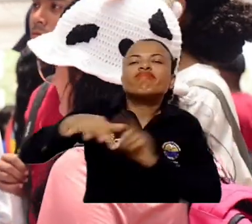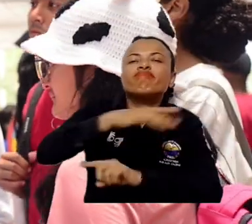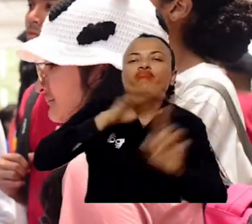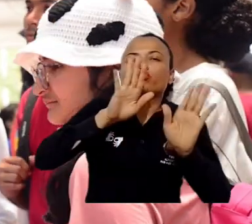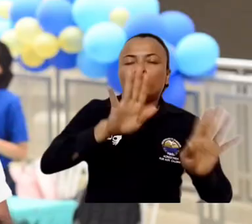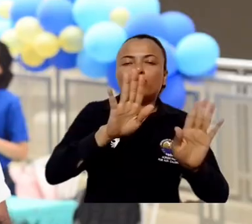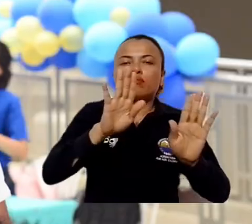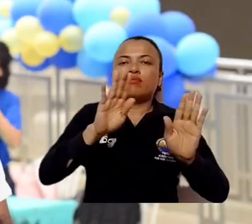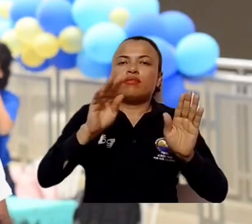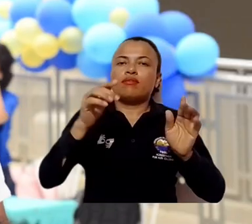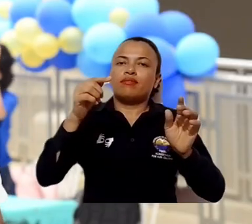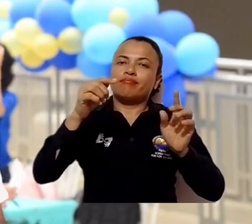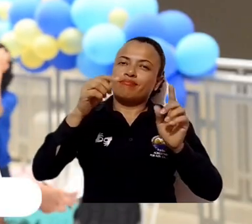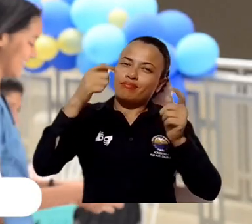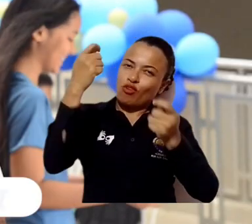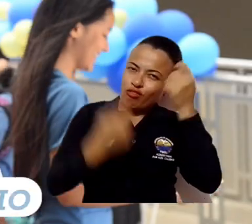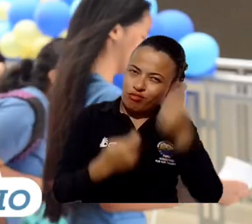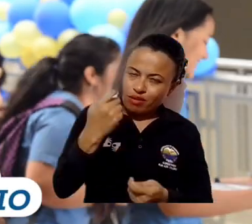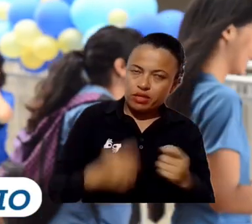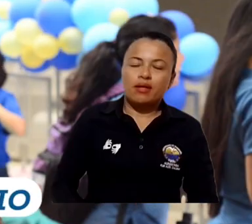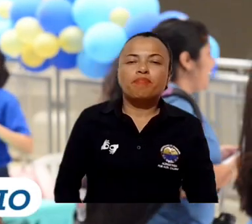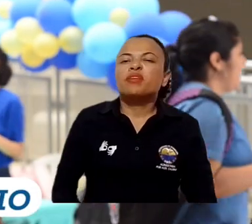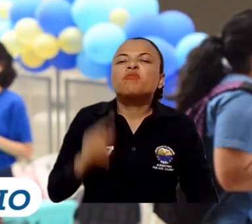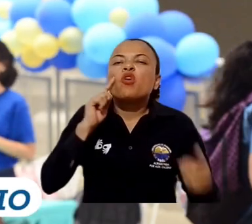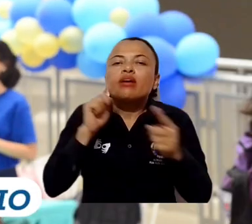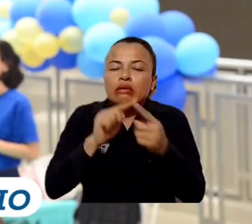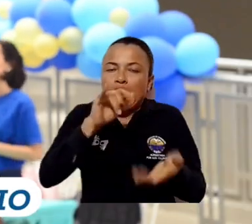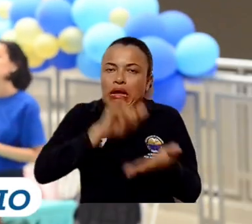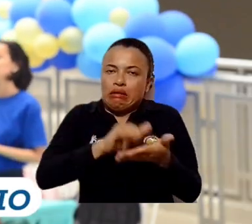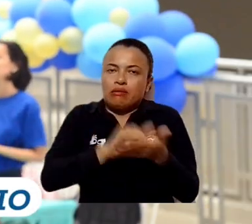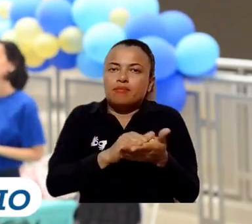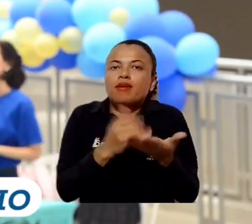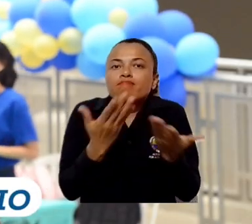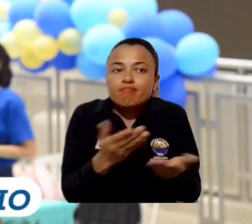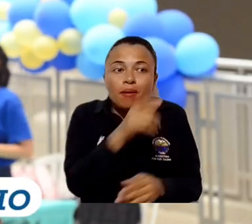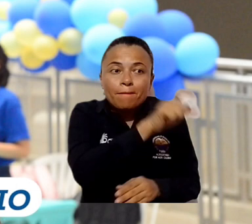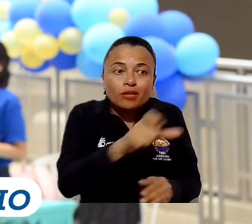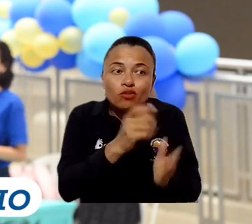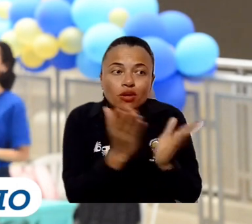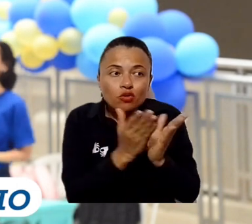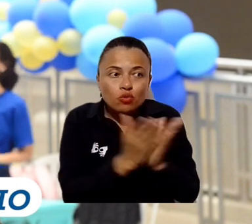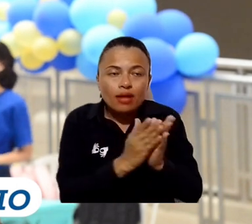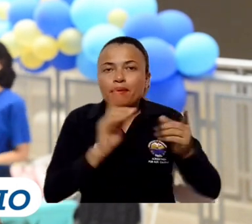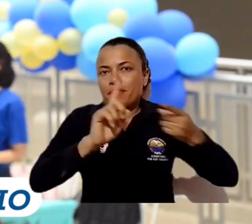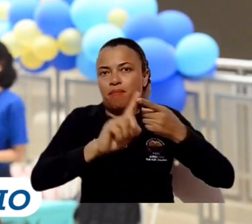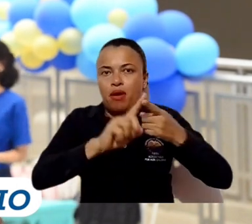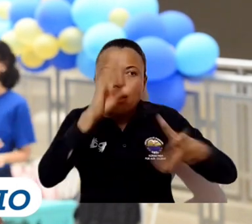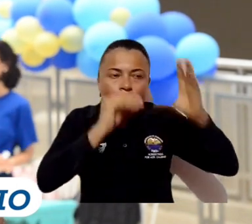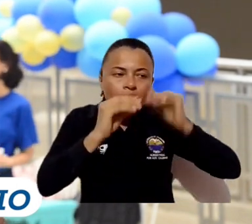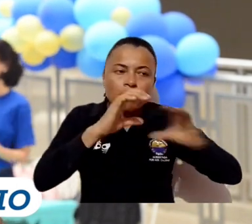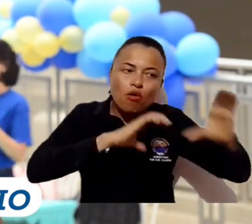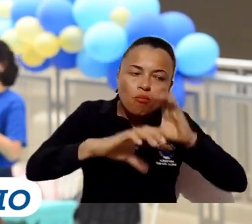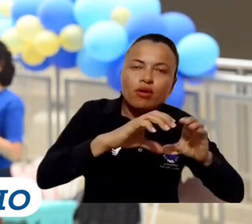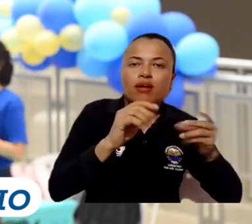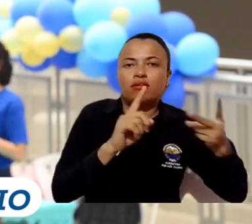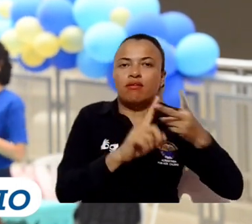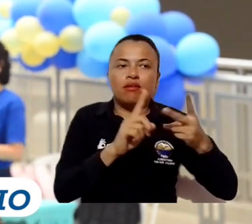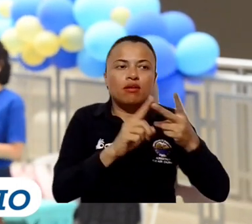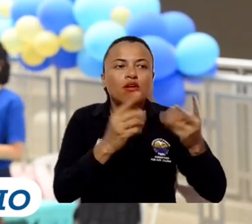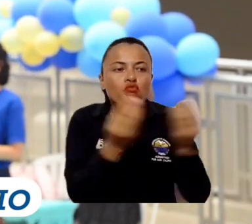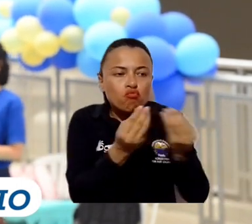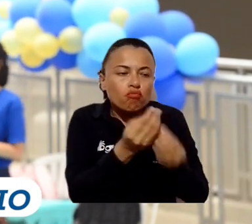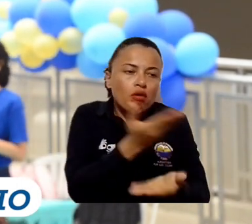ámbito contable. Que el objetivo precisamente es eso, que los estudiantes, uno, aprendan a comunicarse, dos, aprendan a trabajar en